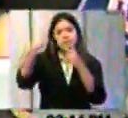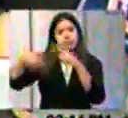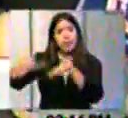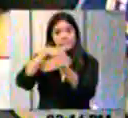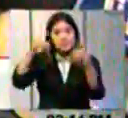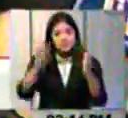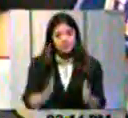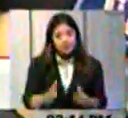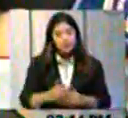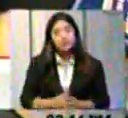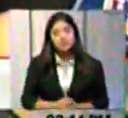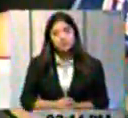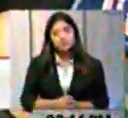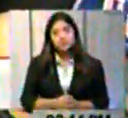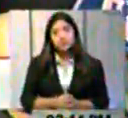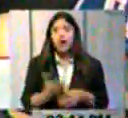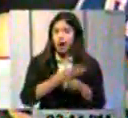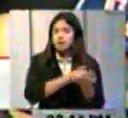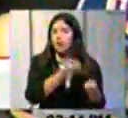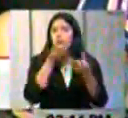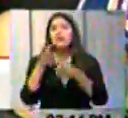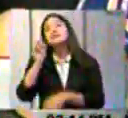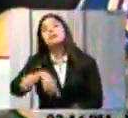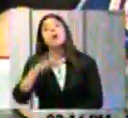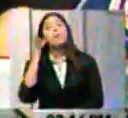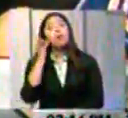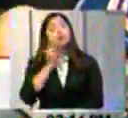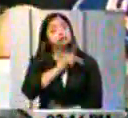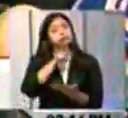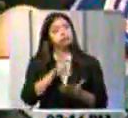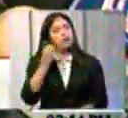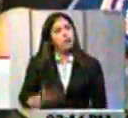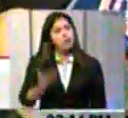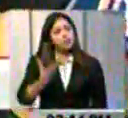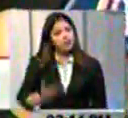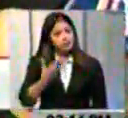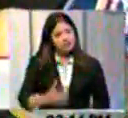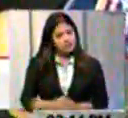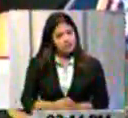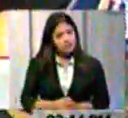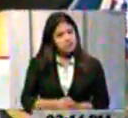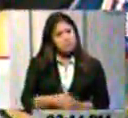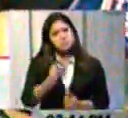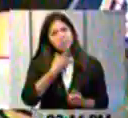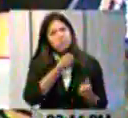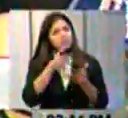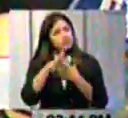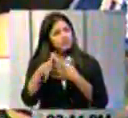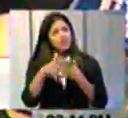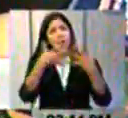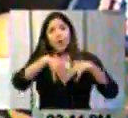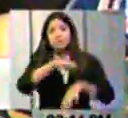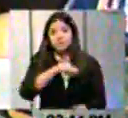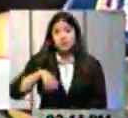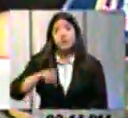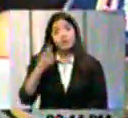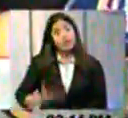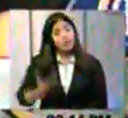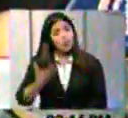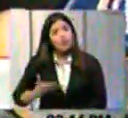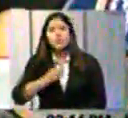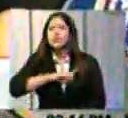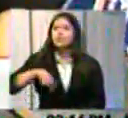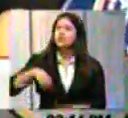te lo comentaba anteriormente, y la mujer, que cumple un papel fundamental. Cuando me hablas del sector privado, bueno, es importante. Nosotros hemos